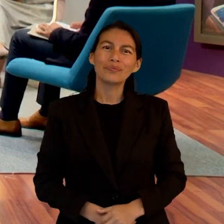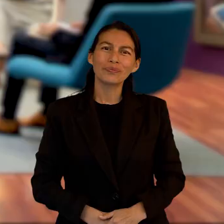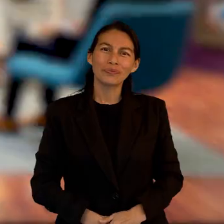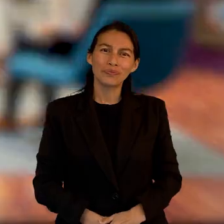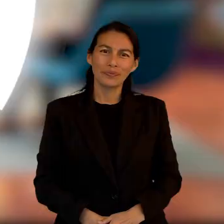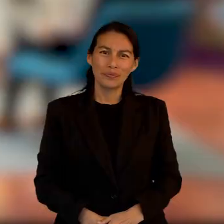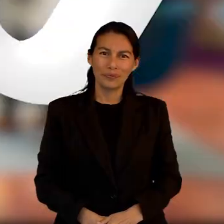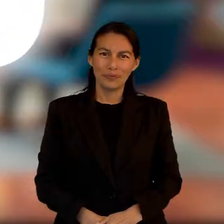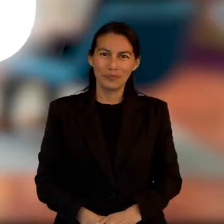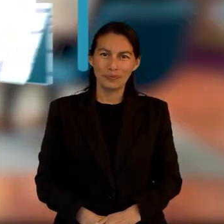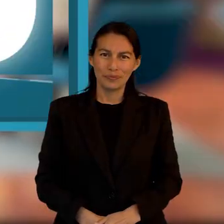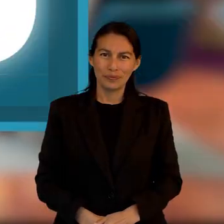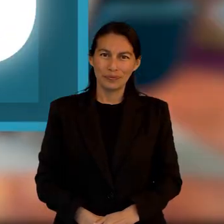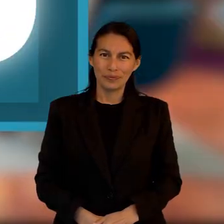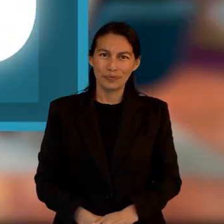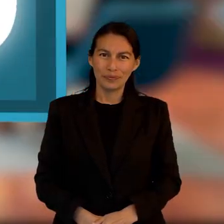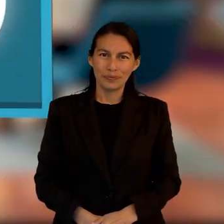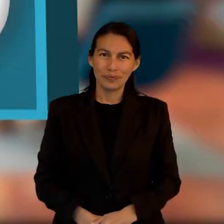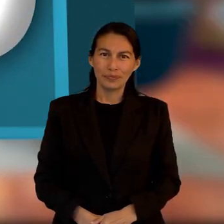dios